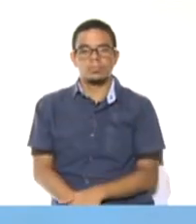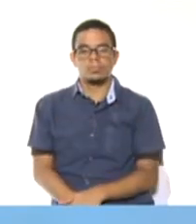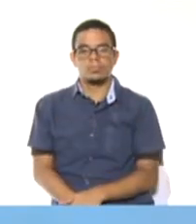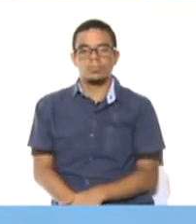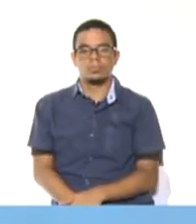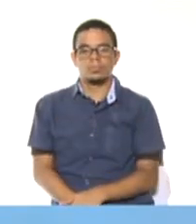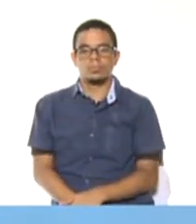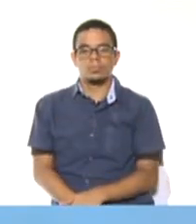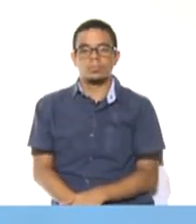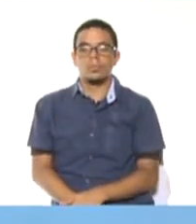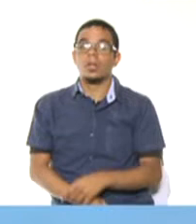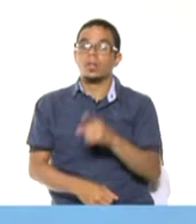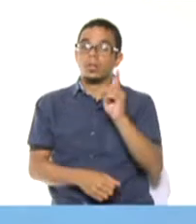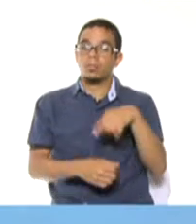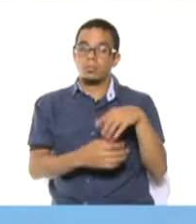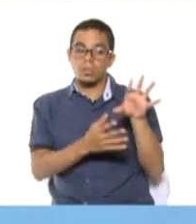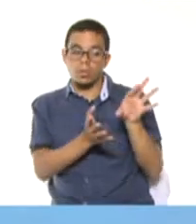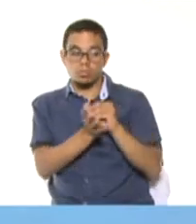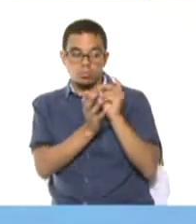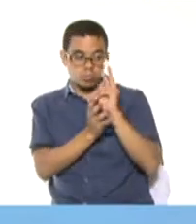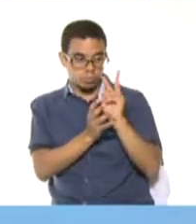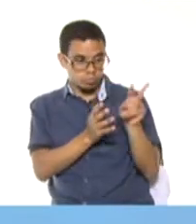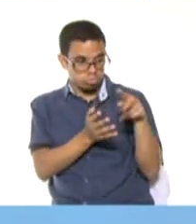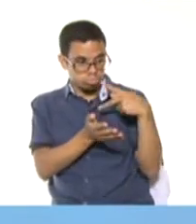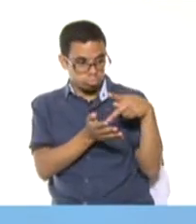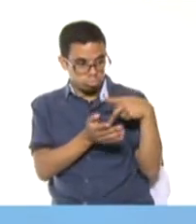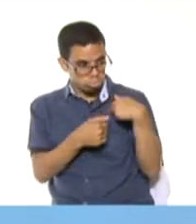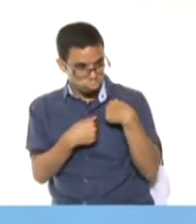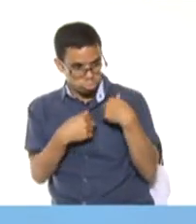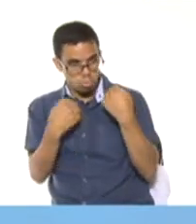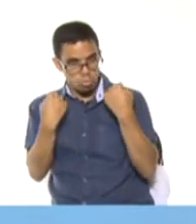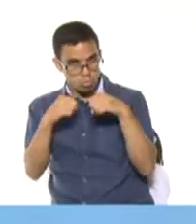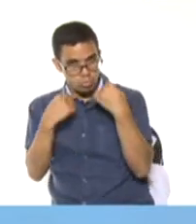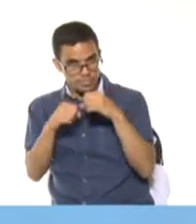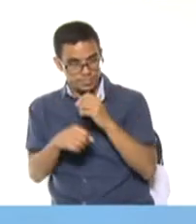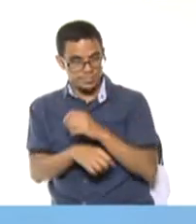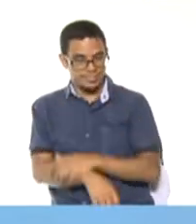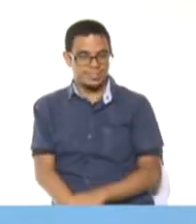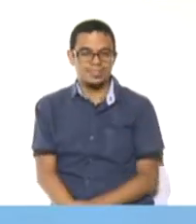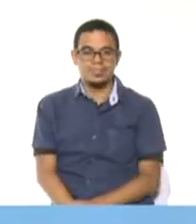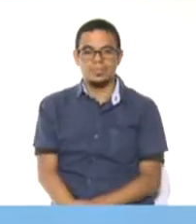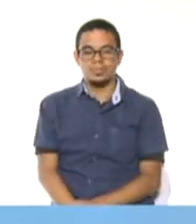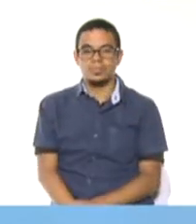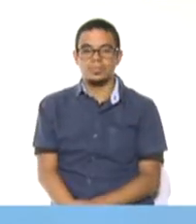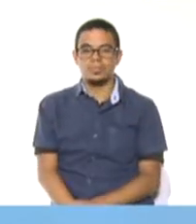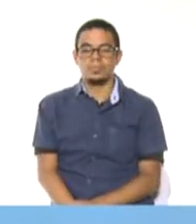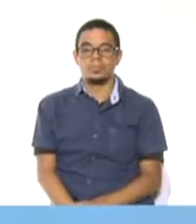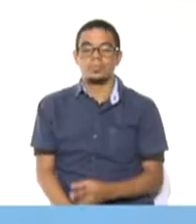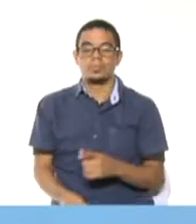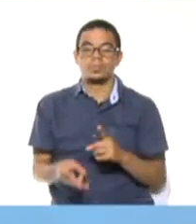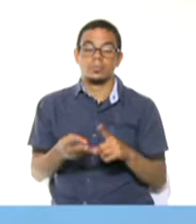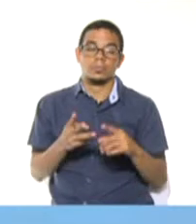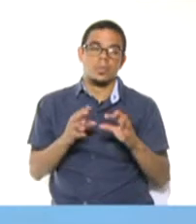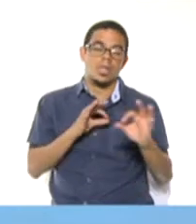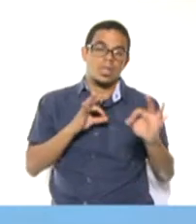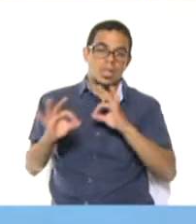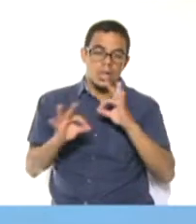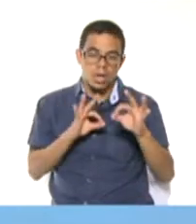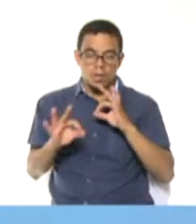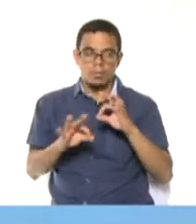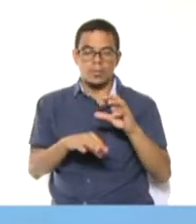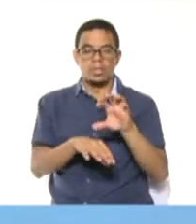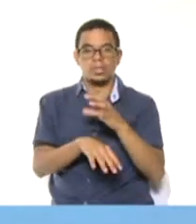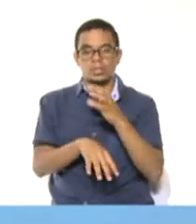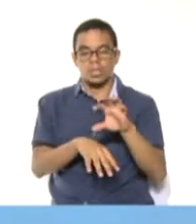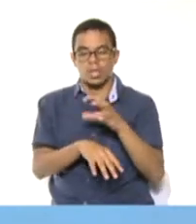haciendo los pasos que también veamos en compañía de toda la familia. En este caso también podemos dramatizar una canción en casa, yo lo